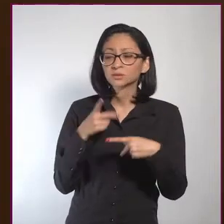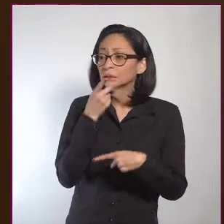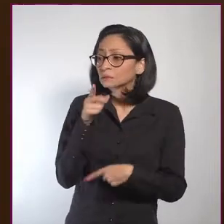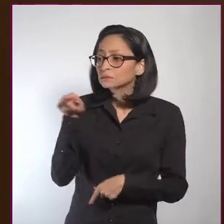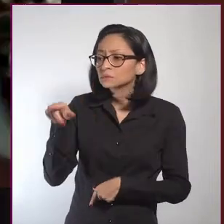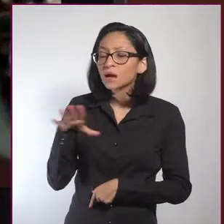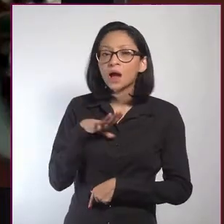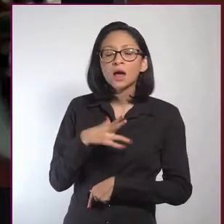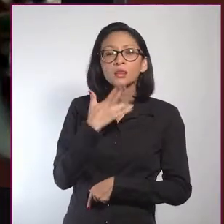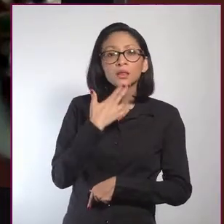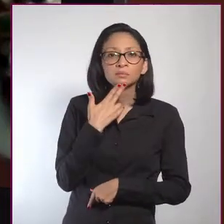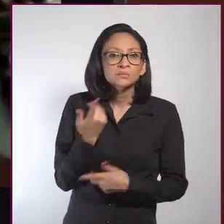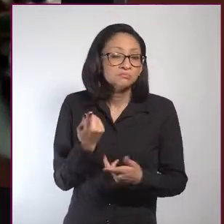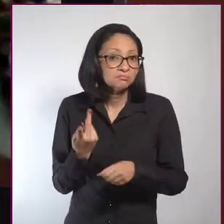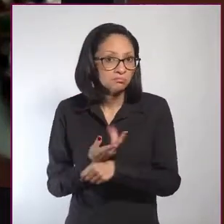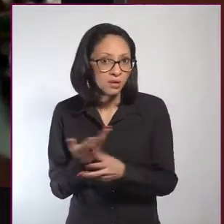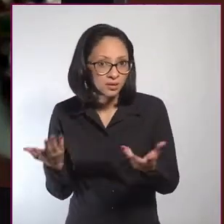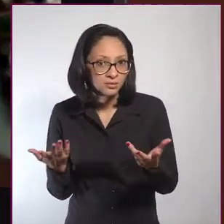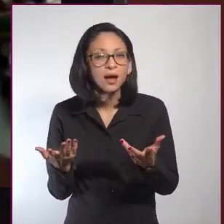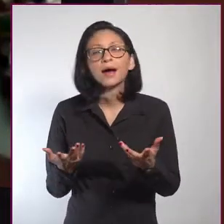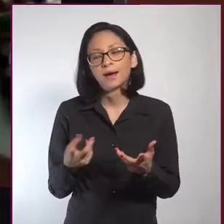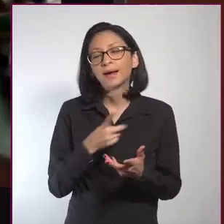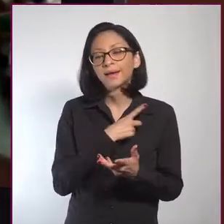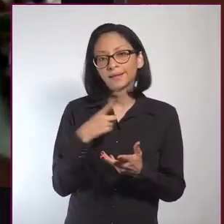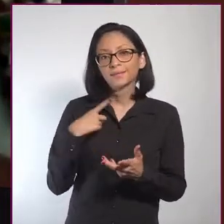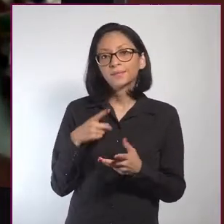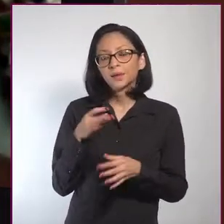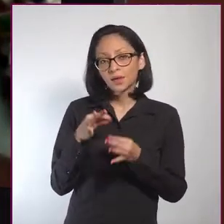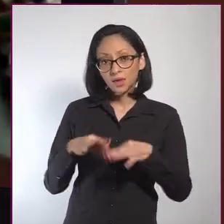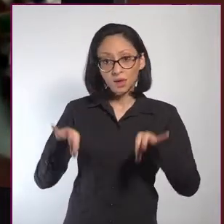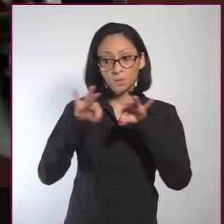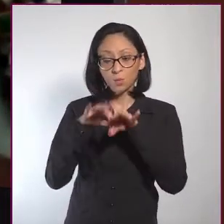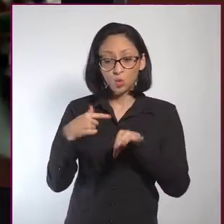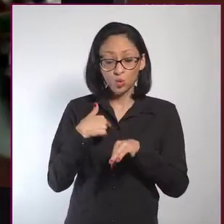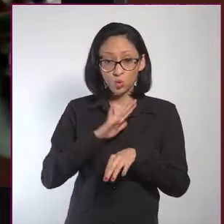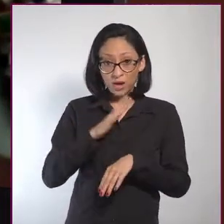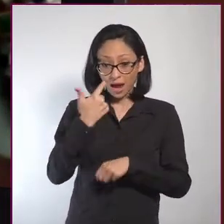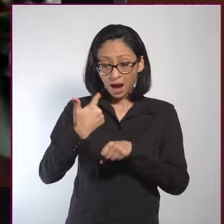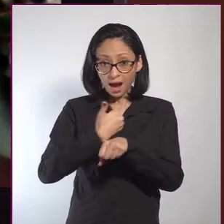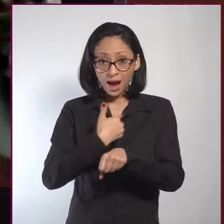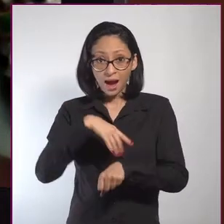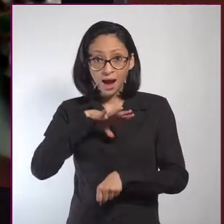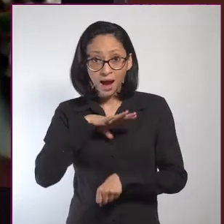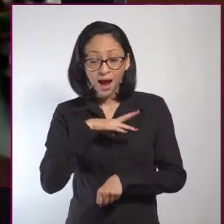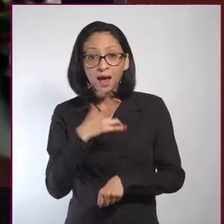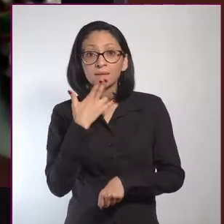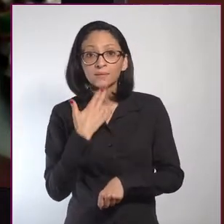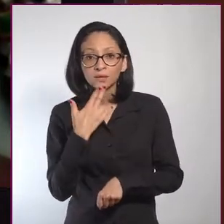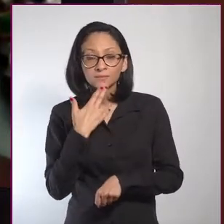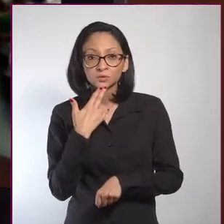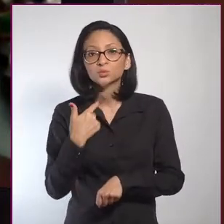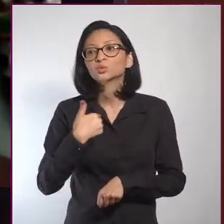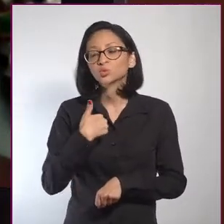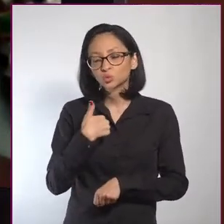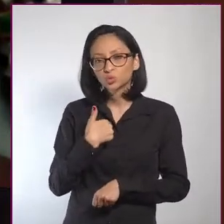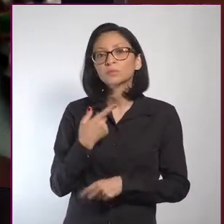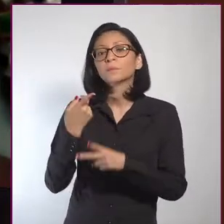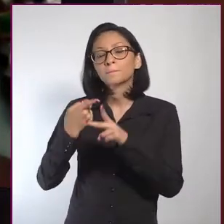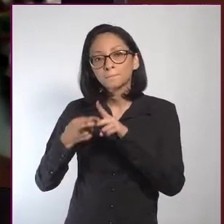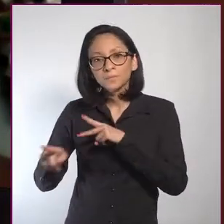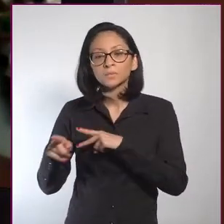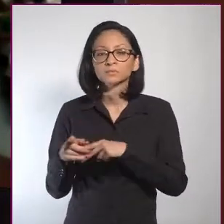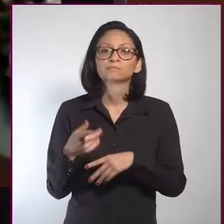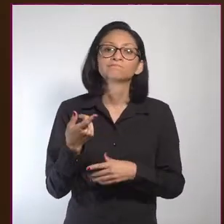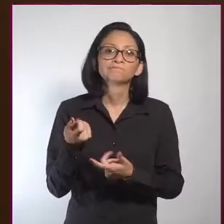sigue? Es muy importante que uno esté en control del padecimiento en lugar de esperar a que aparezcan síntomas para